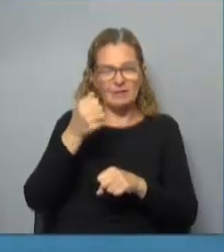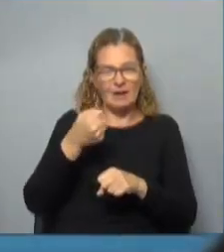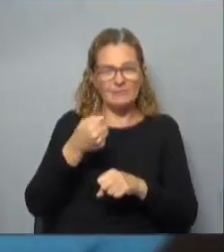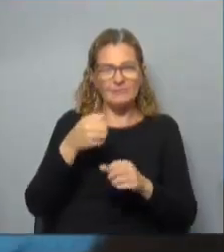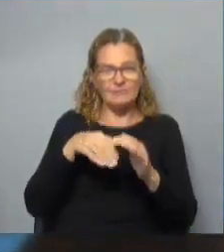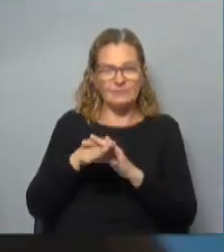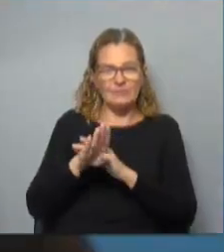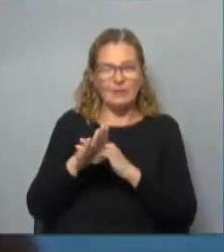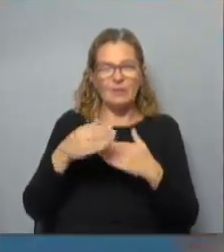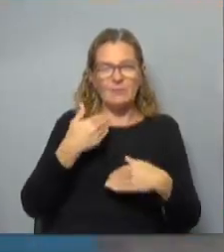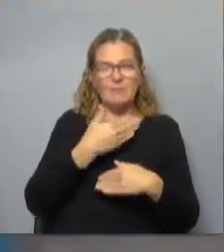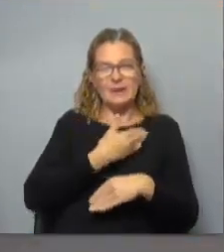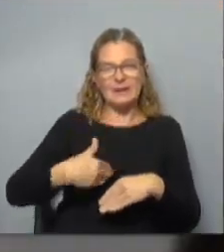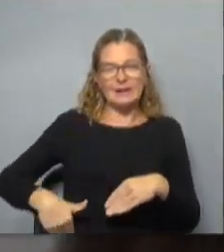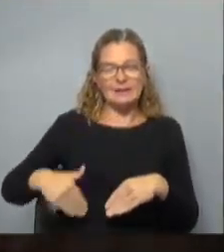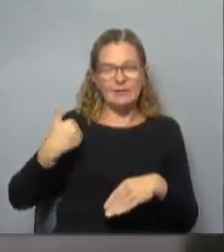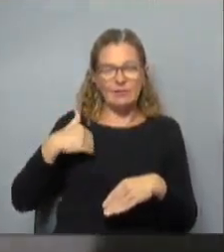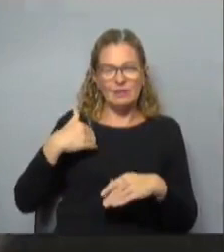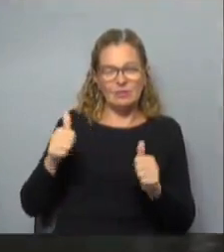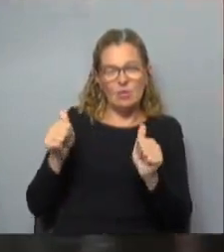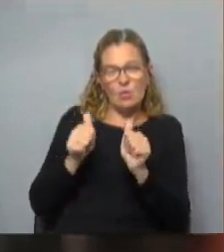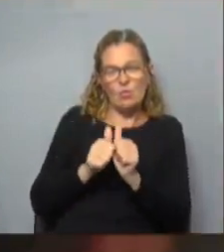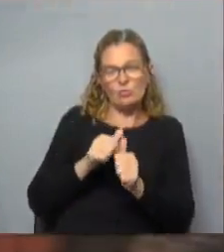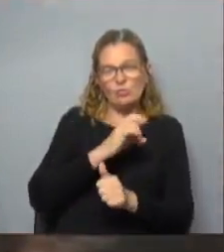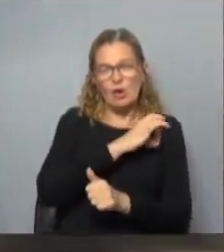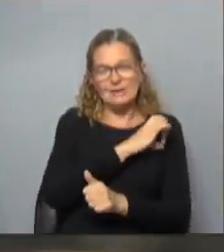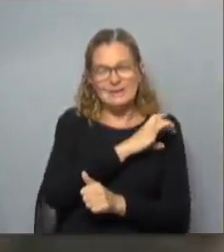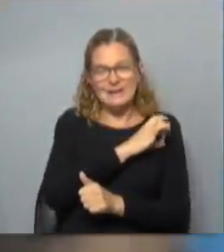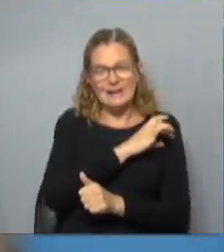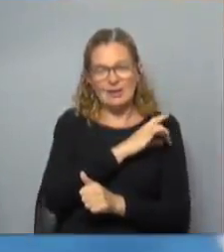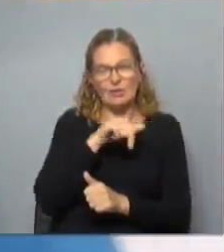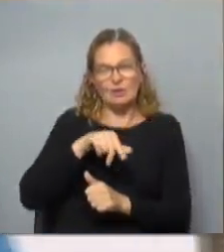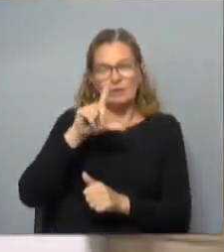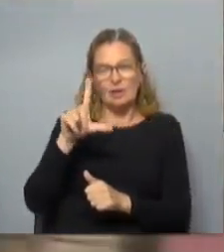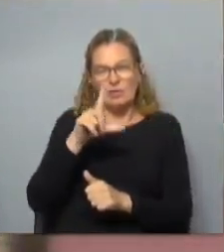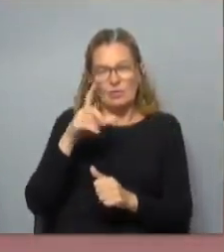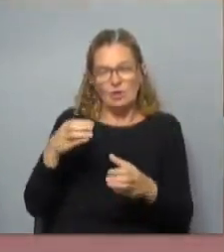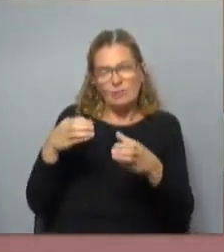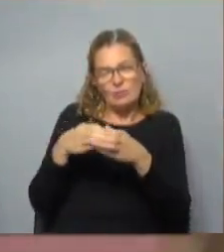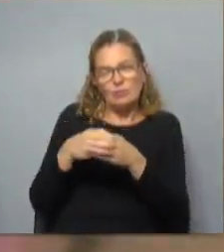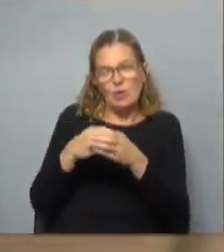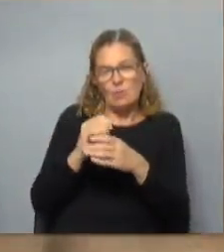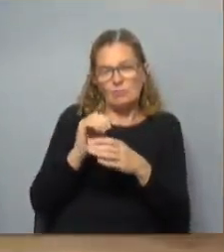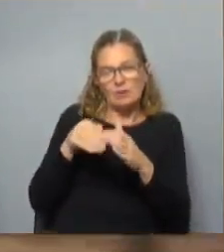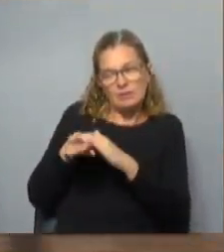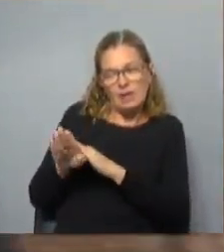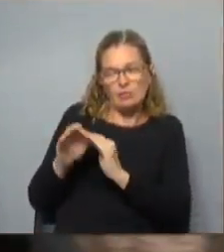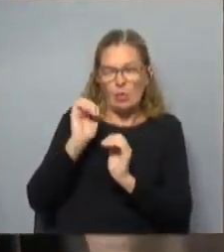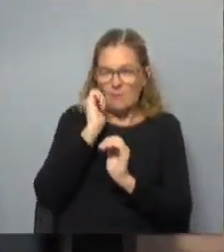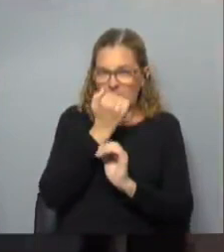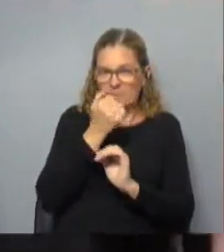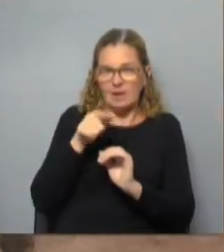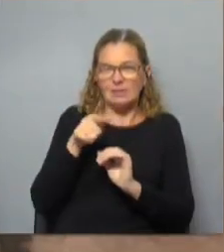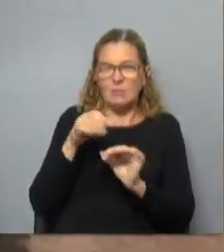el presidente alberto fernández y su par chileno gabriel boric mantuvieron este lunes una reunión privada suscribieron acuerdos bilaterales y